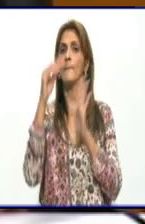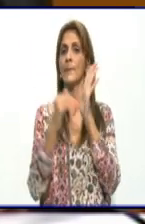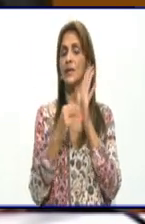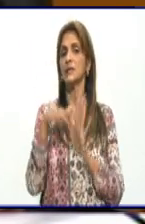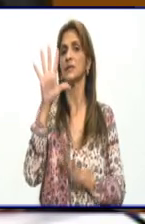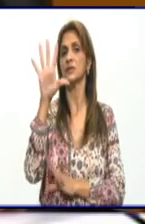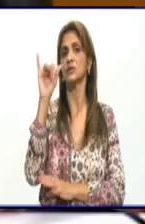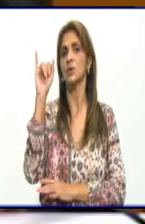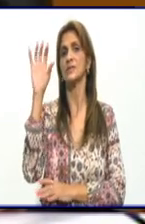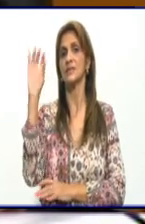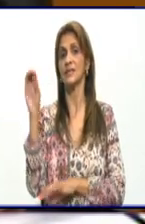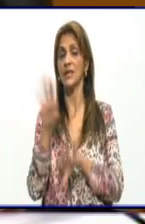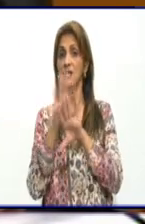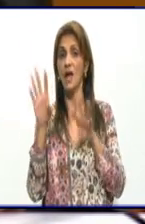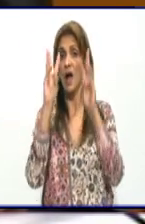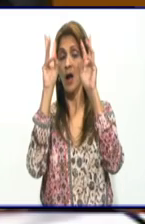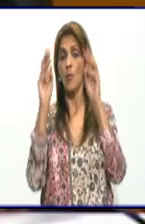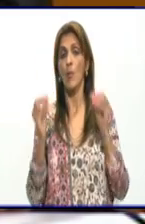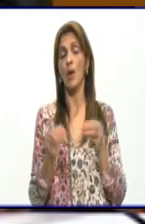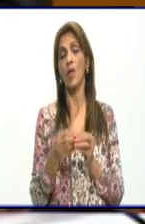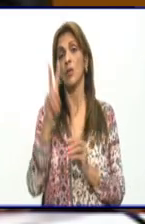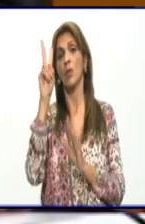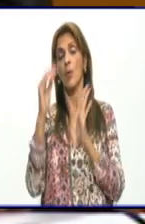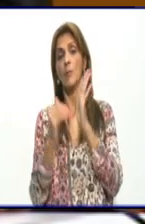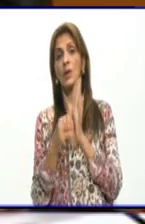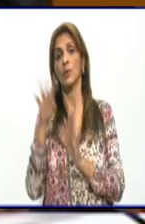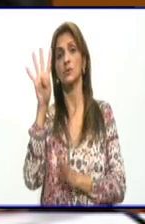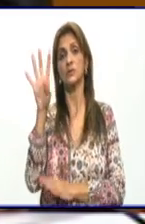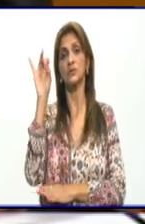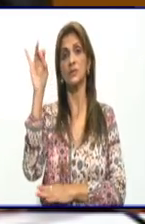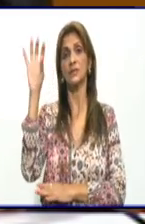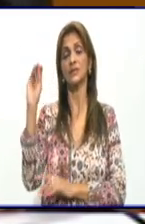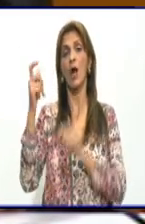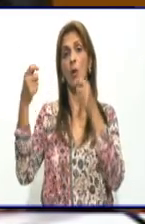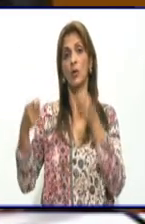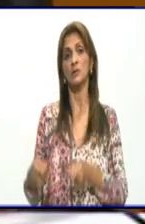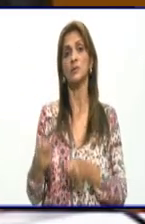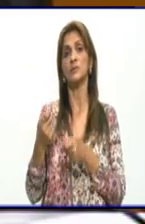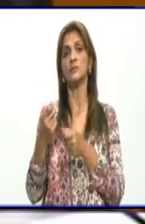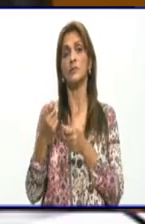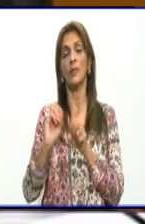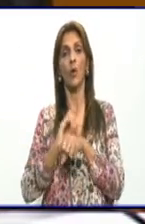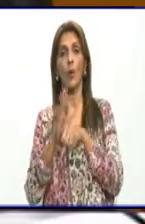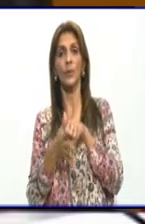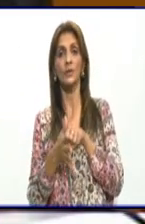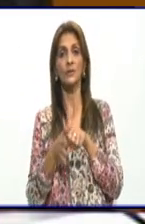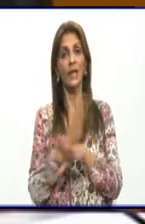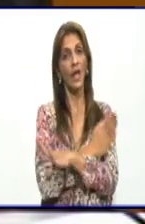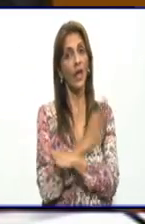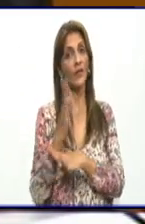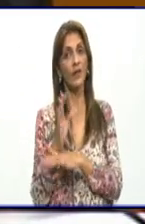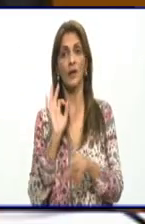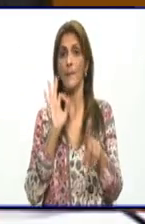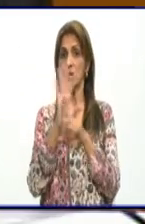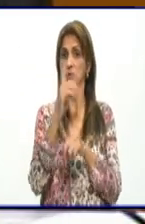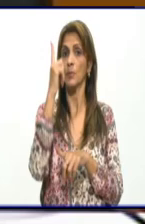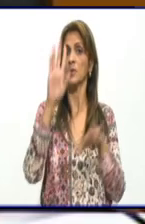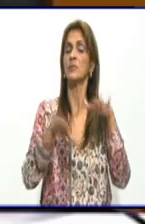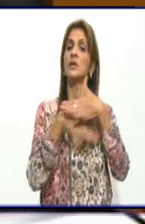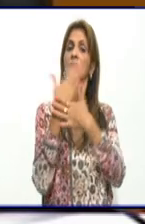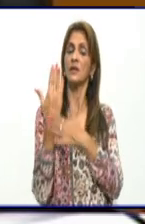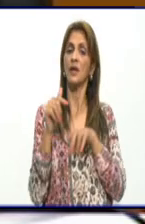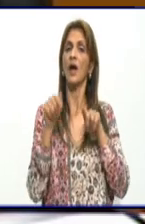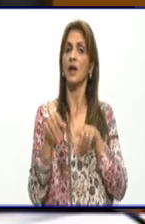de 2.473 pacientes confirmados a la COVID desde que comenzó este rebrote de la